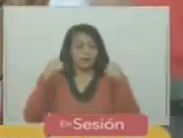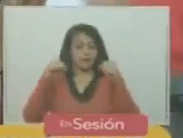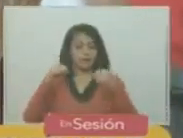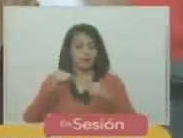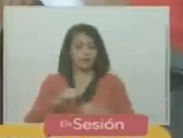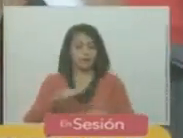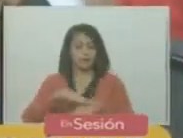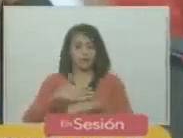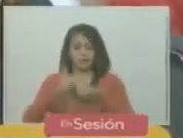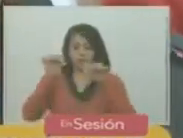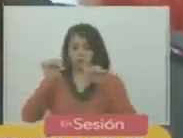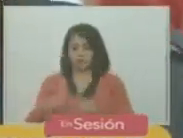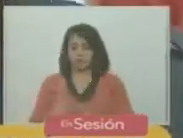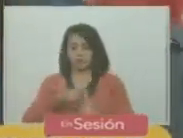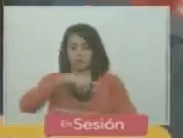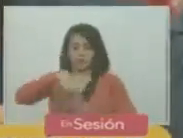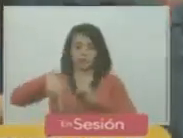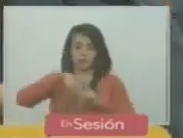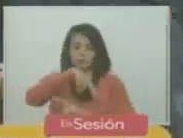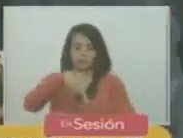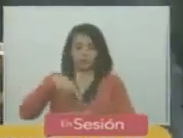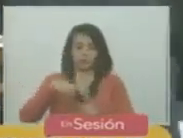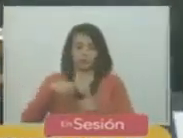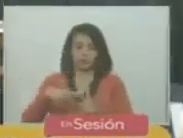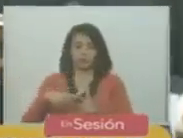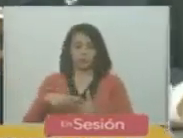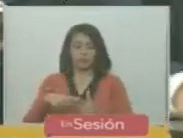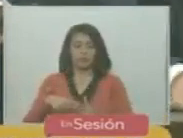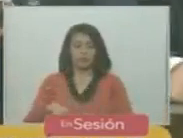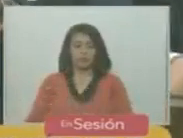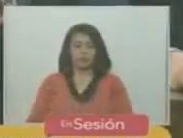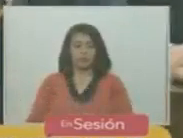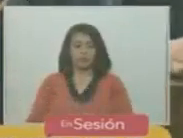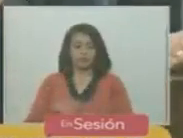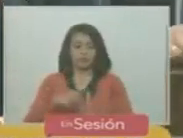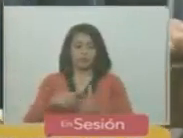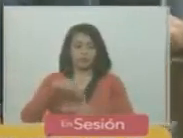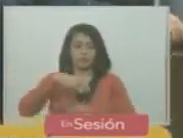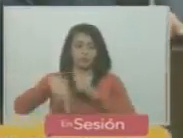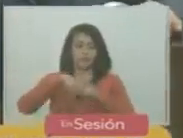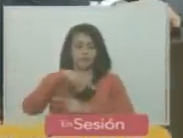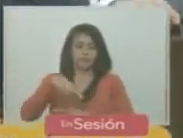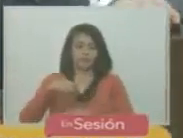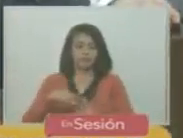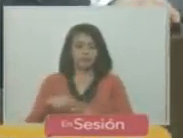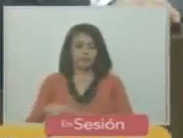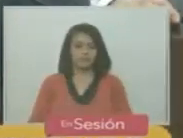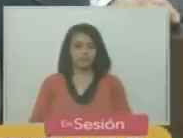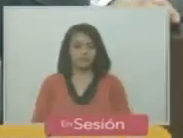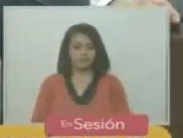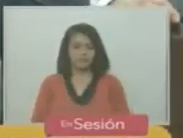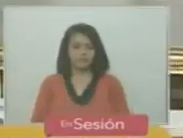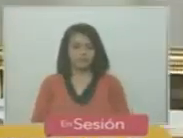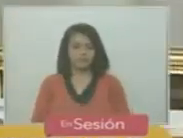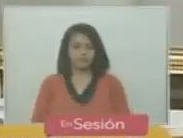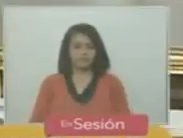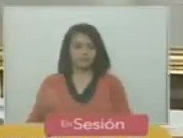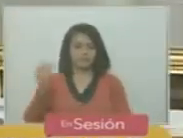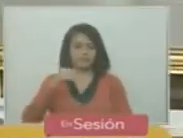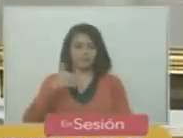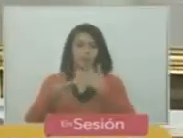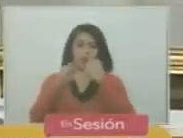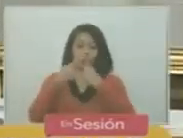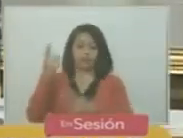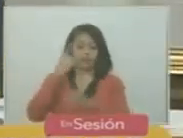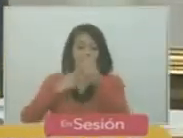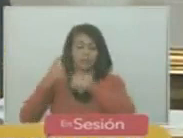por parte de las revolucionarias y de los revolucionarios. Y la otra